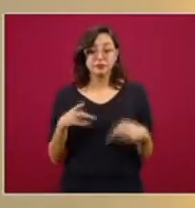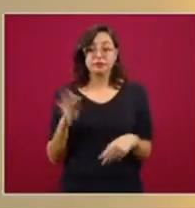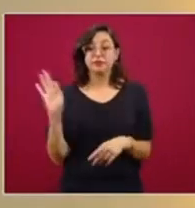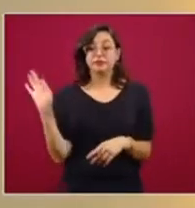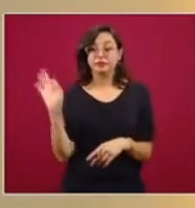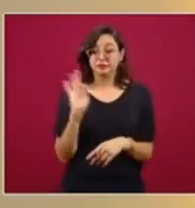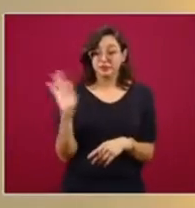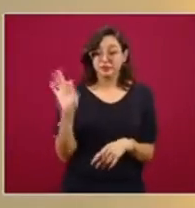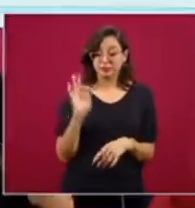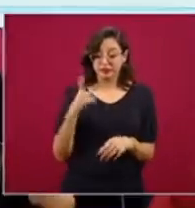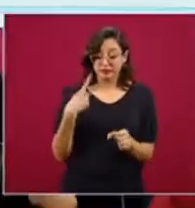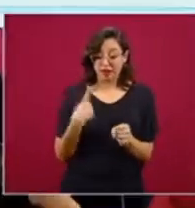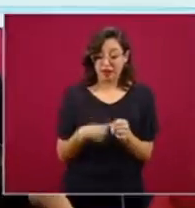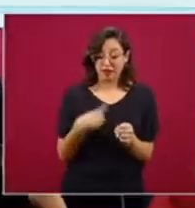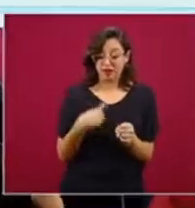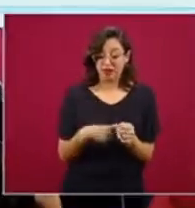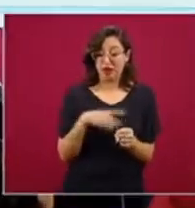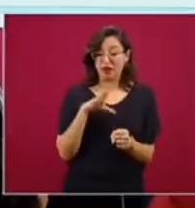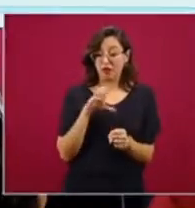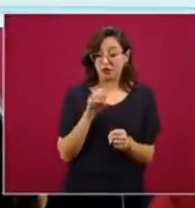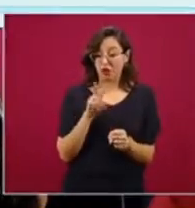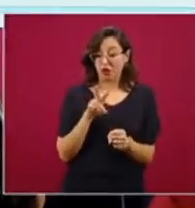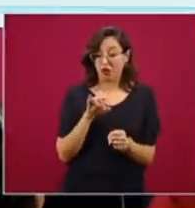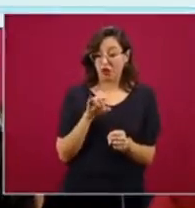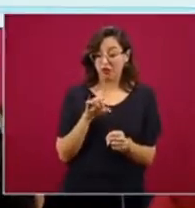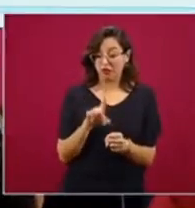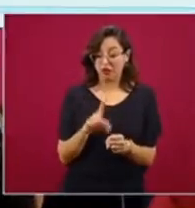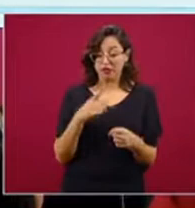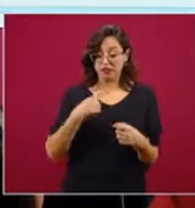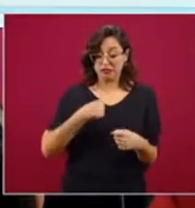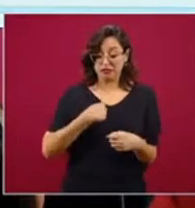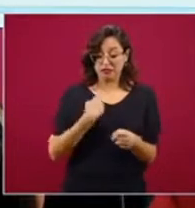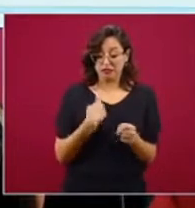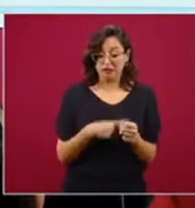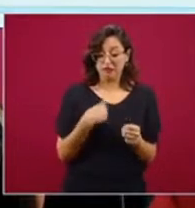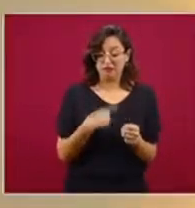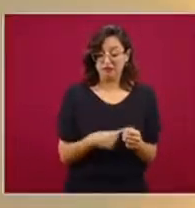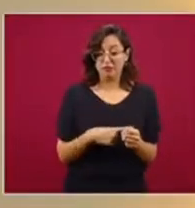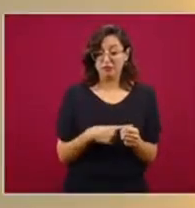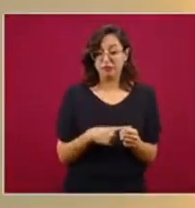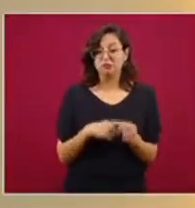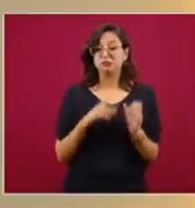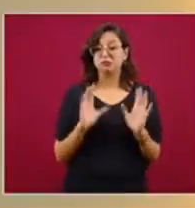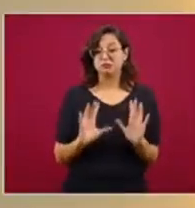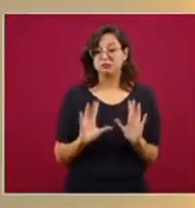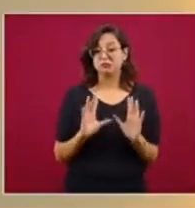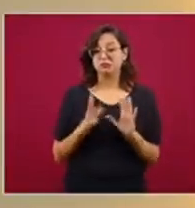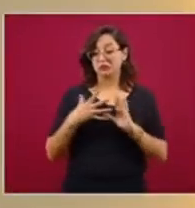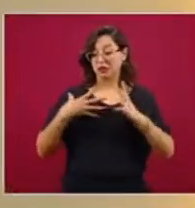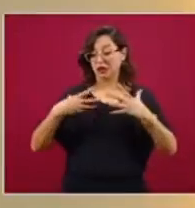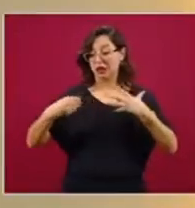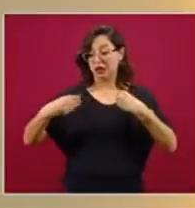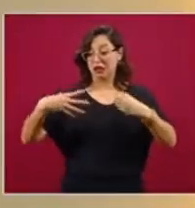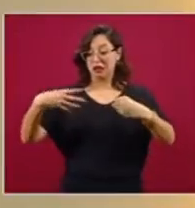estar contagiadas, infectadas, enfermas de COVID y pudieran transmitir el